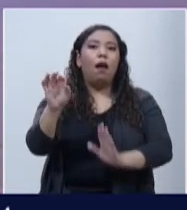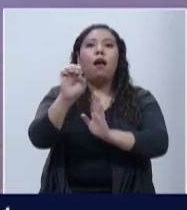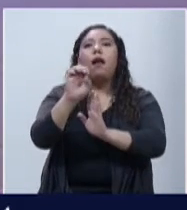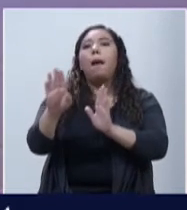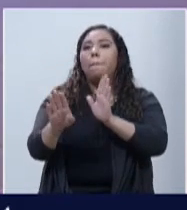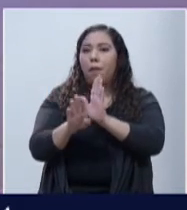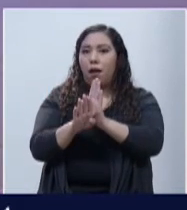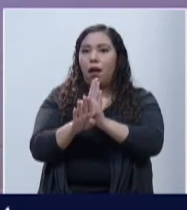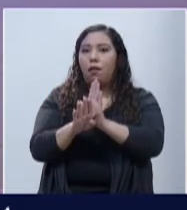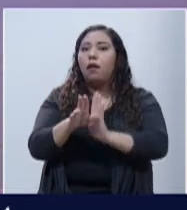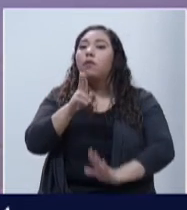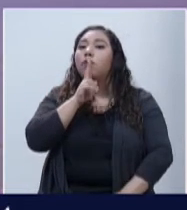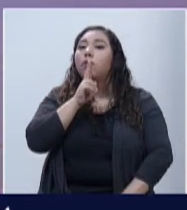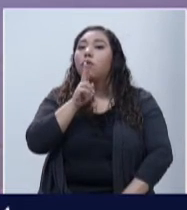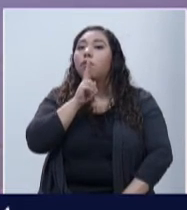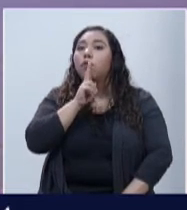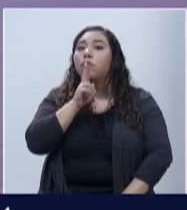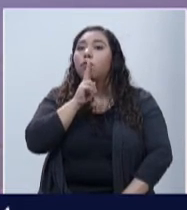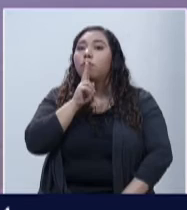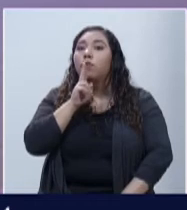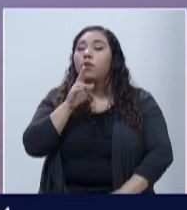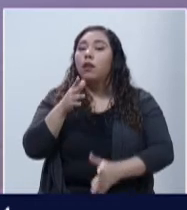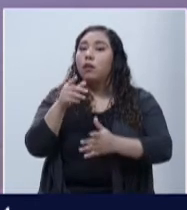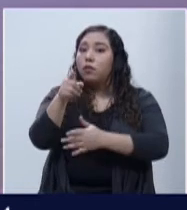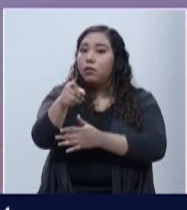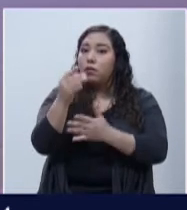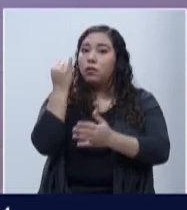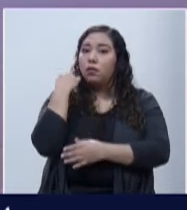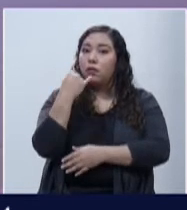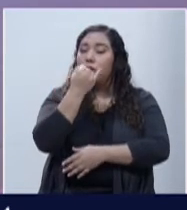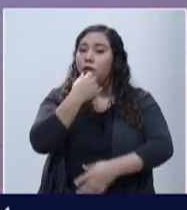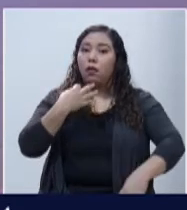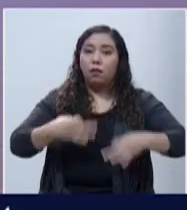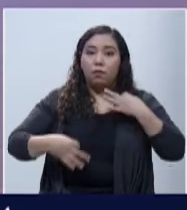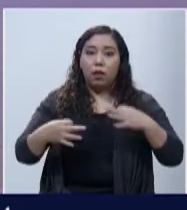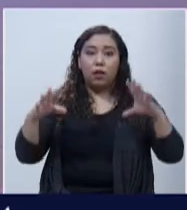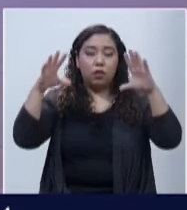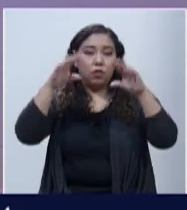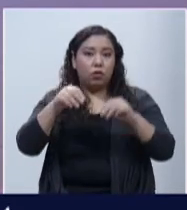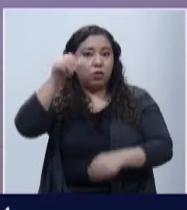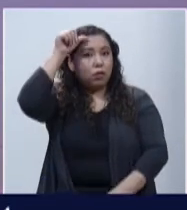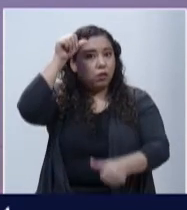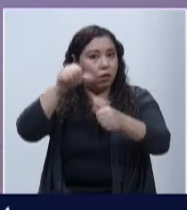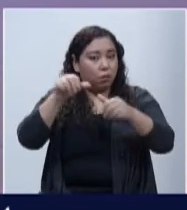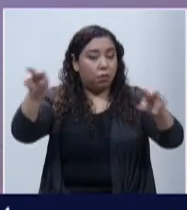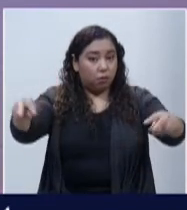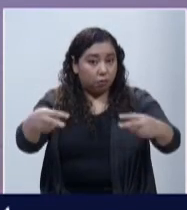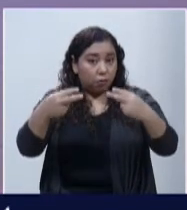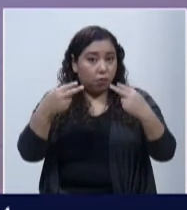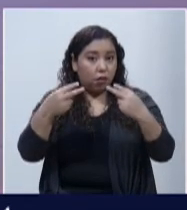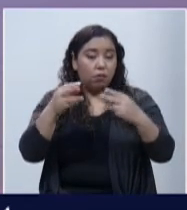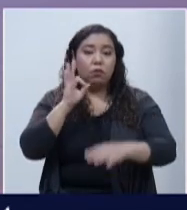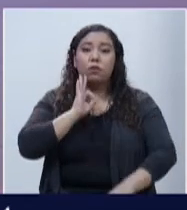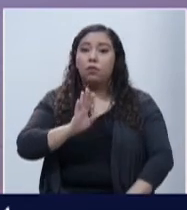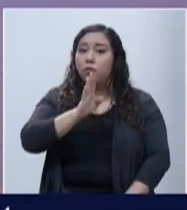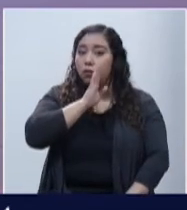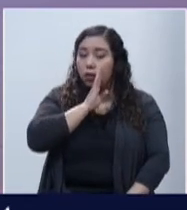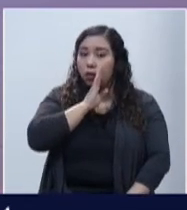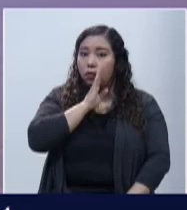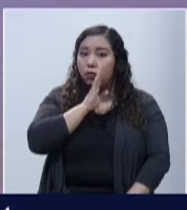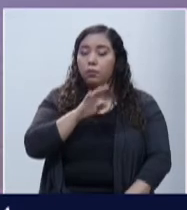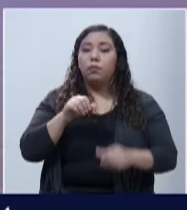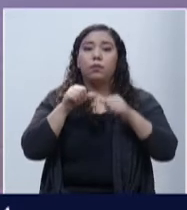jerusalén israel que pasen ustedes una feliz noche recuerden estar siempre pendientes de nuestras redes sociales y estar